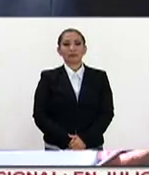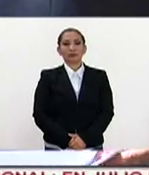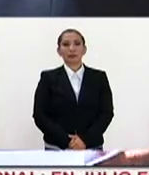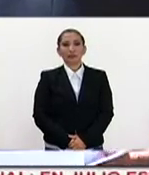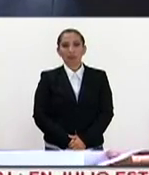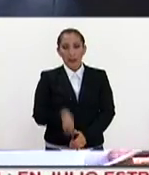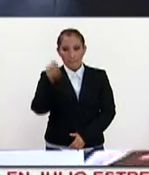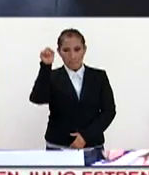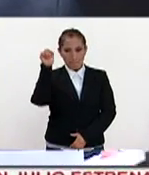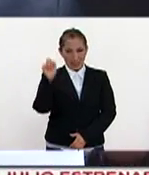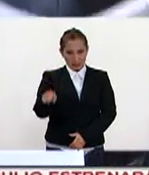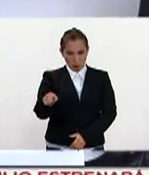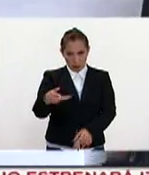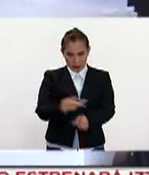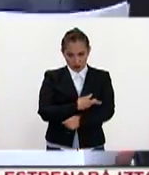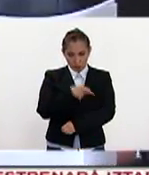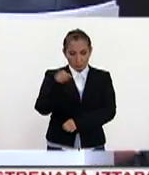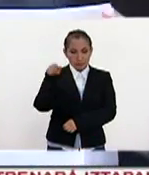Derivado